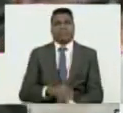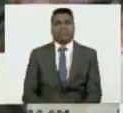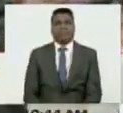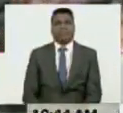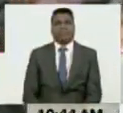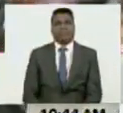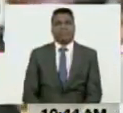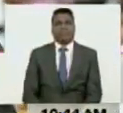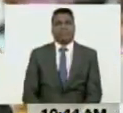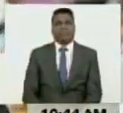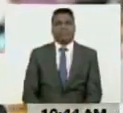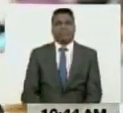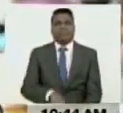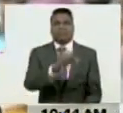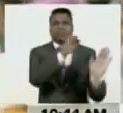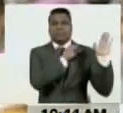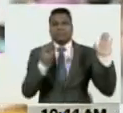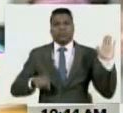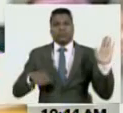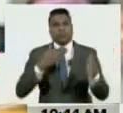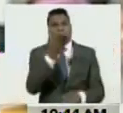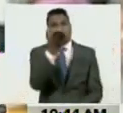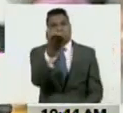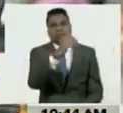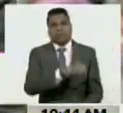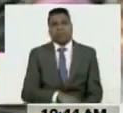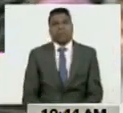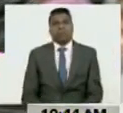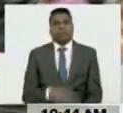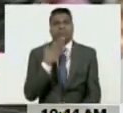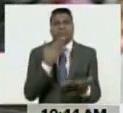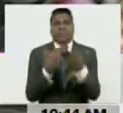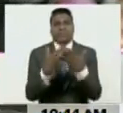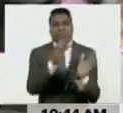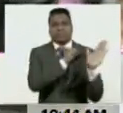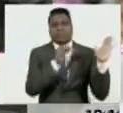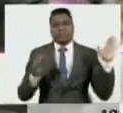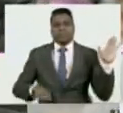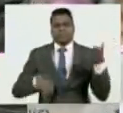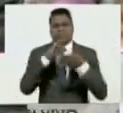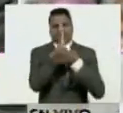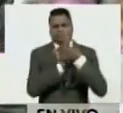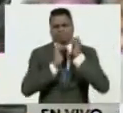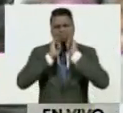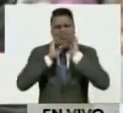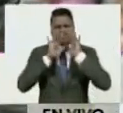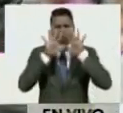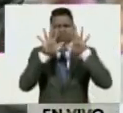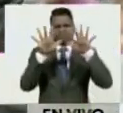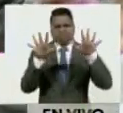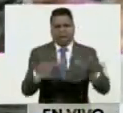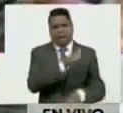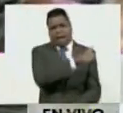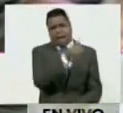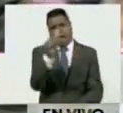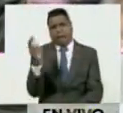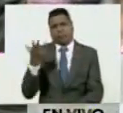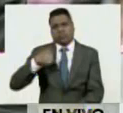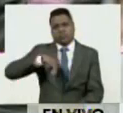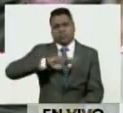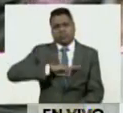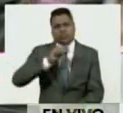Señor esté con ustedes. Te pedimos, Señor, humildemente que derrames tu bendición sobre cada uno de nosotros, quienes